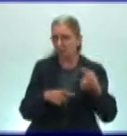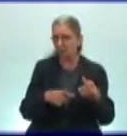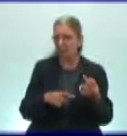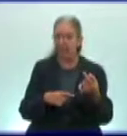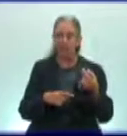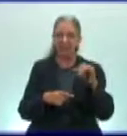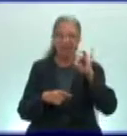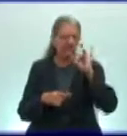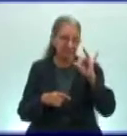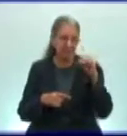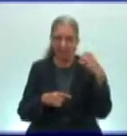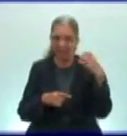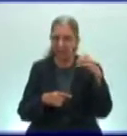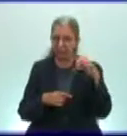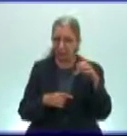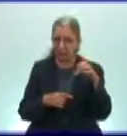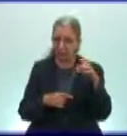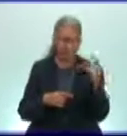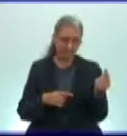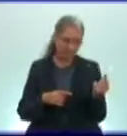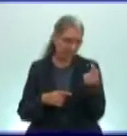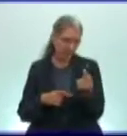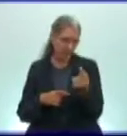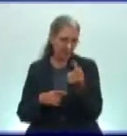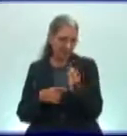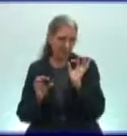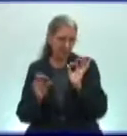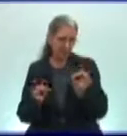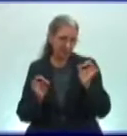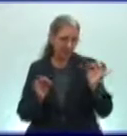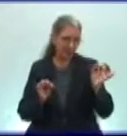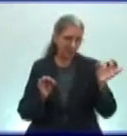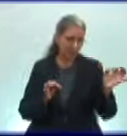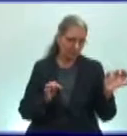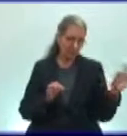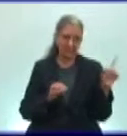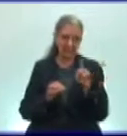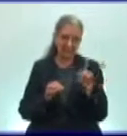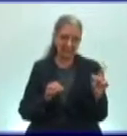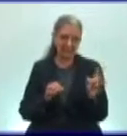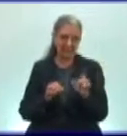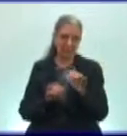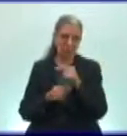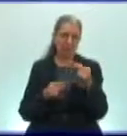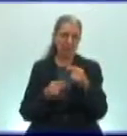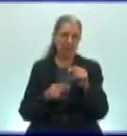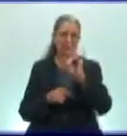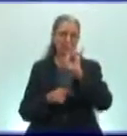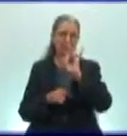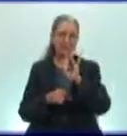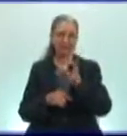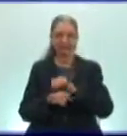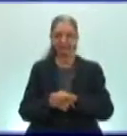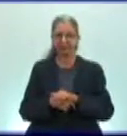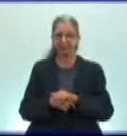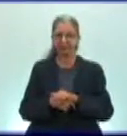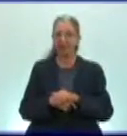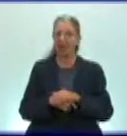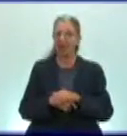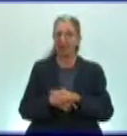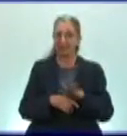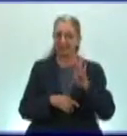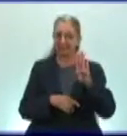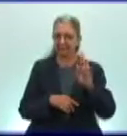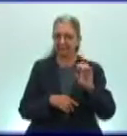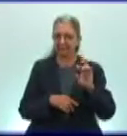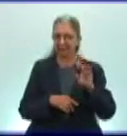tiene 7 electrones en la envoltura y su número atómico es Z igual 7. En el caso del